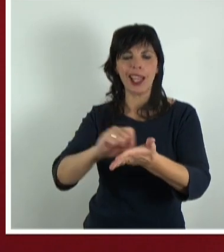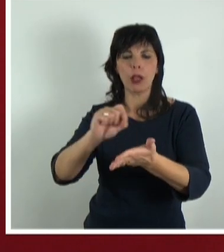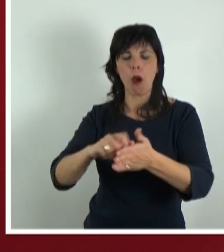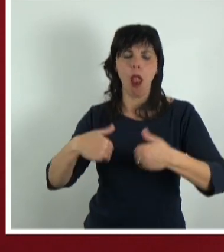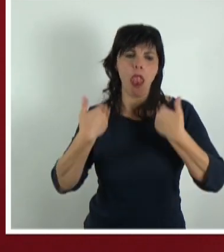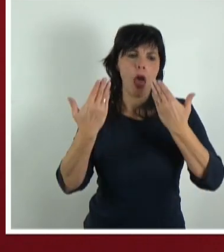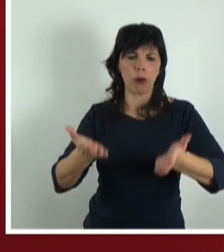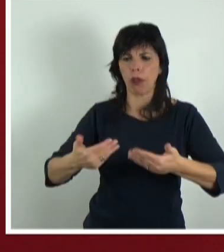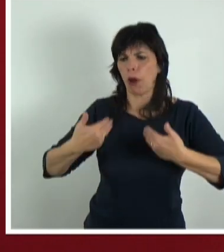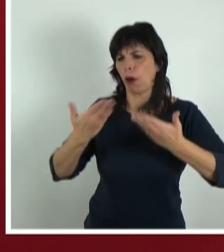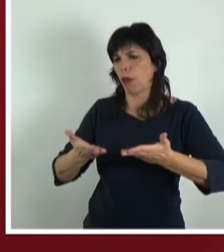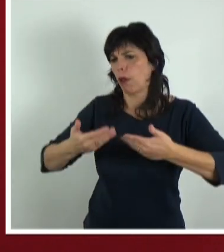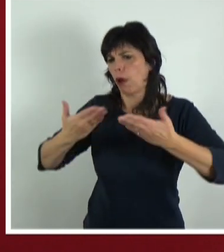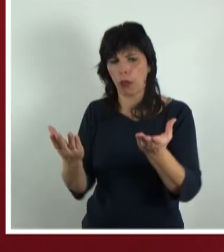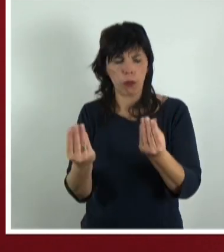Él dice